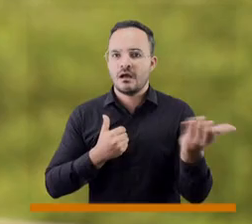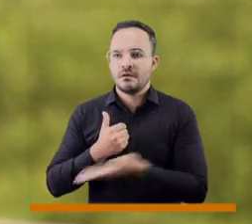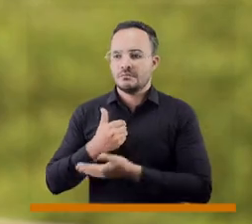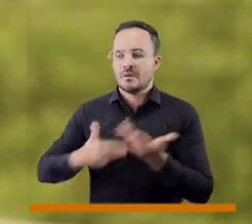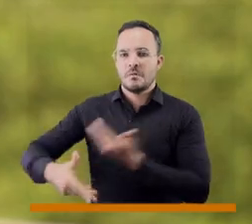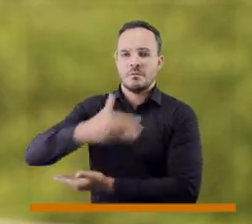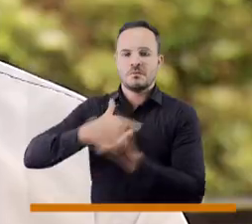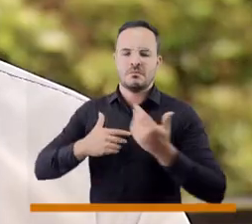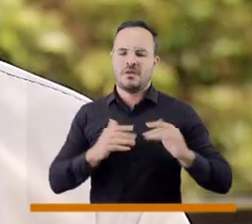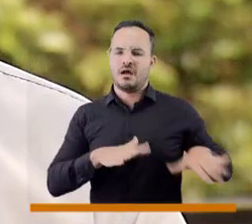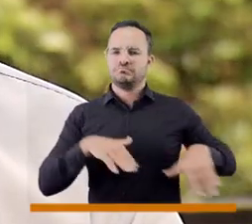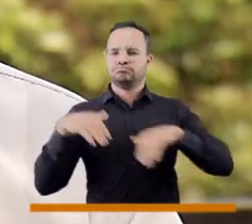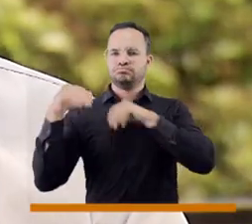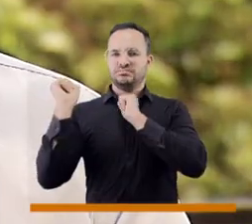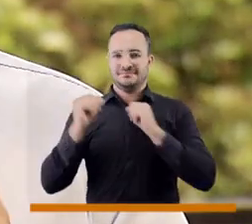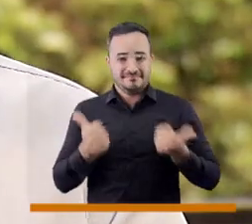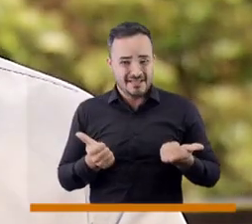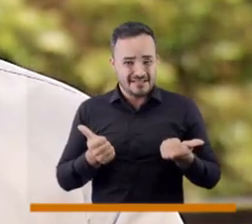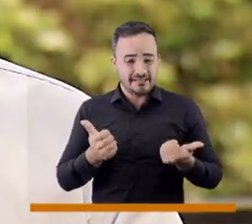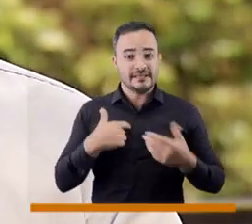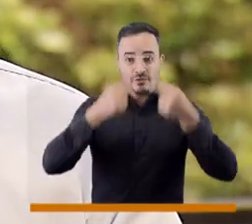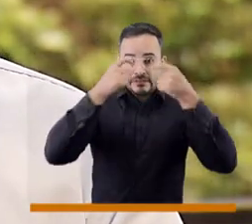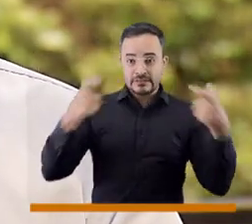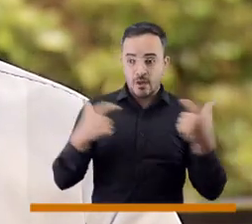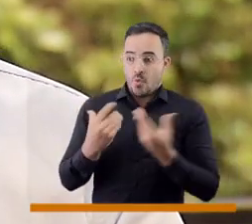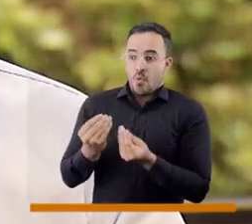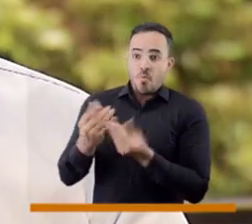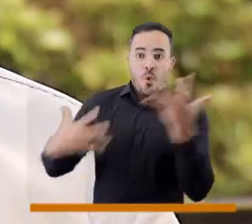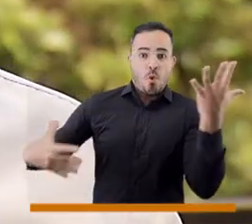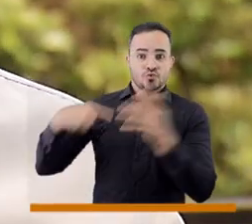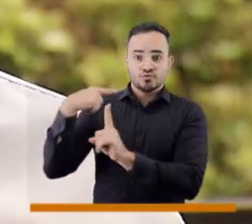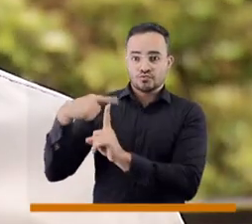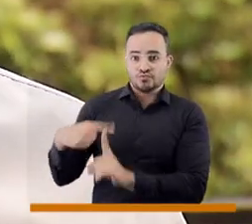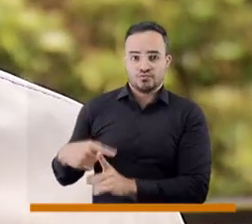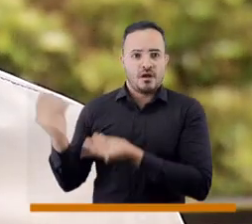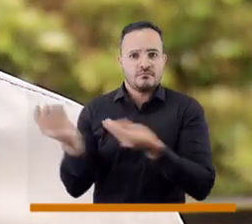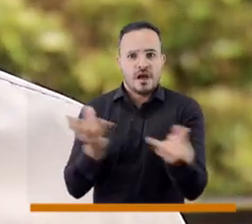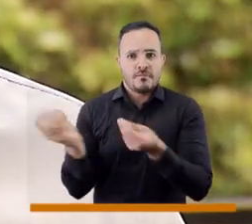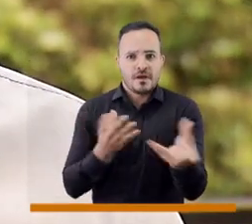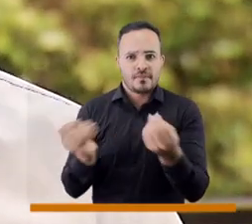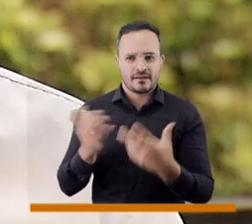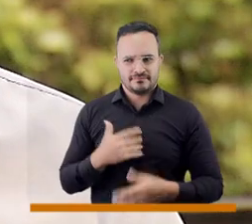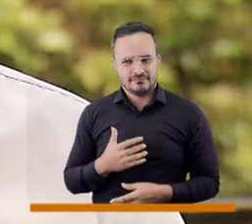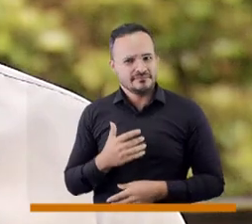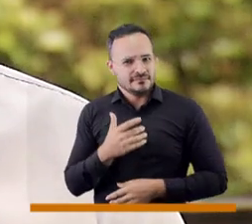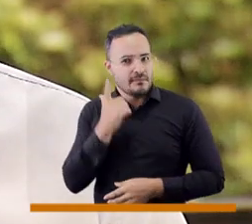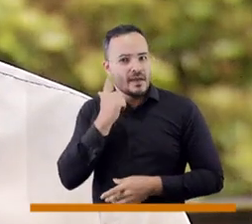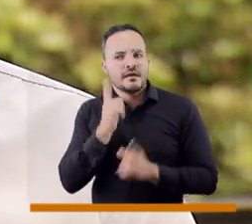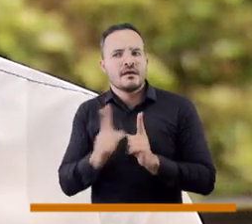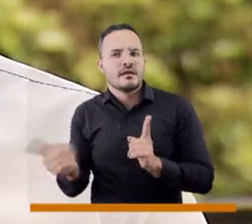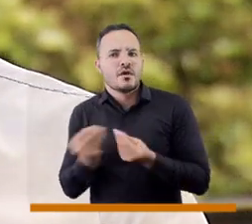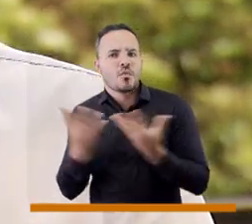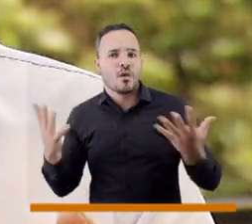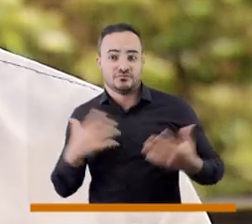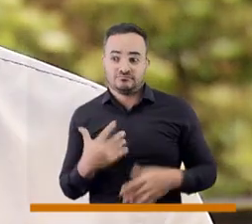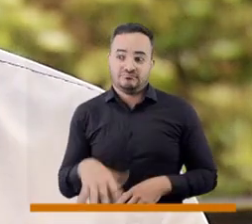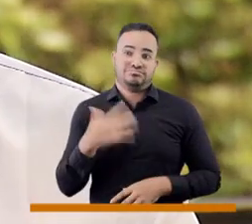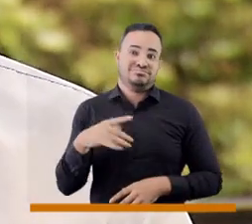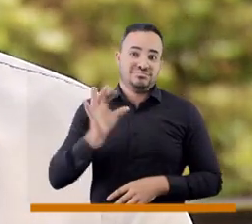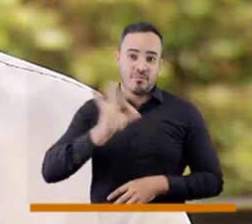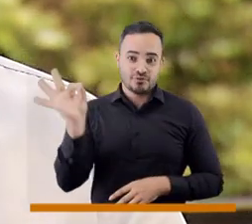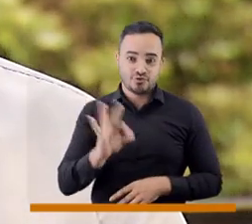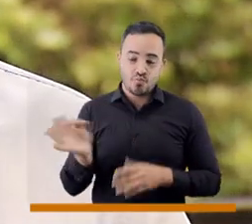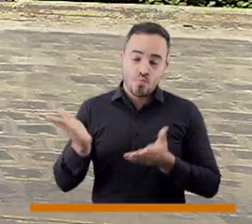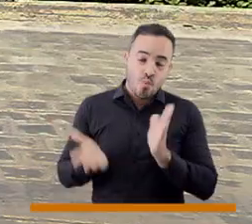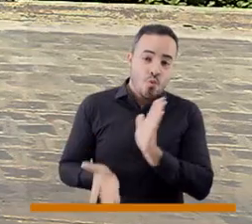muchas de esas personas han salido adelante. Es más el aporte social que realizan las iglesias al Estado, y cuando lo llevamos a